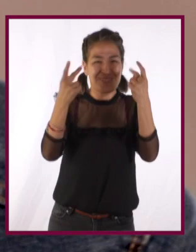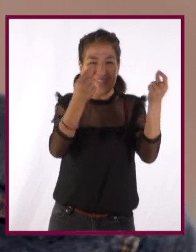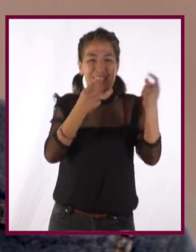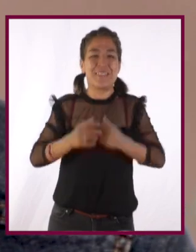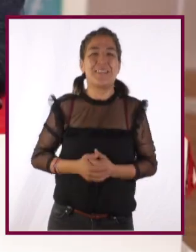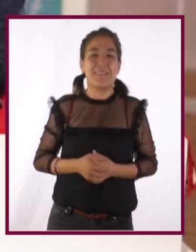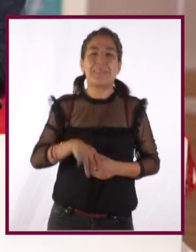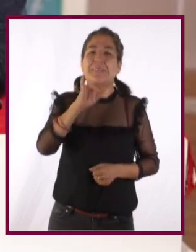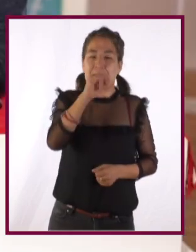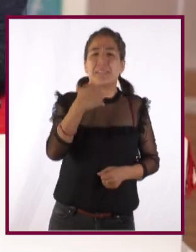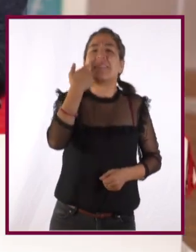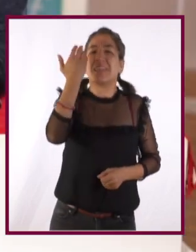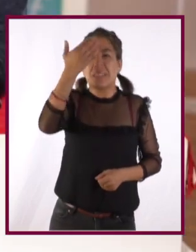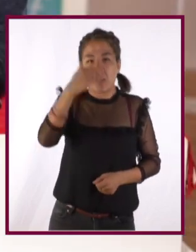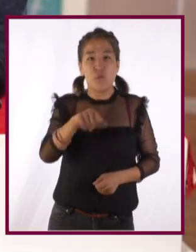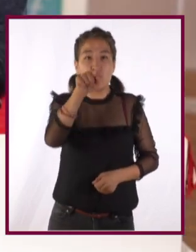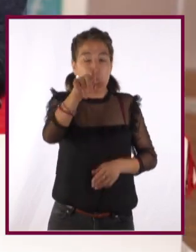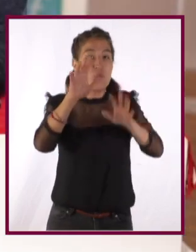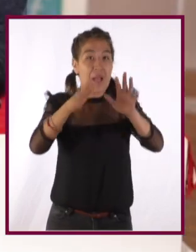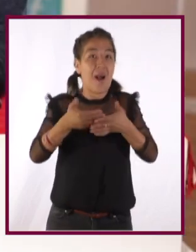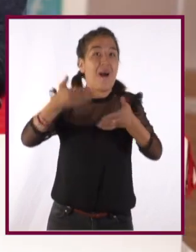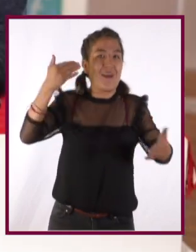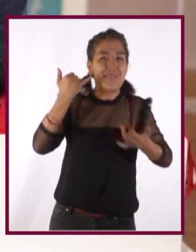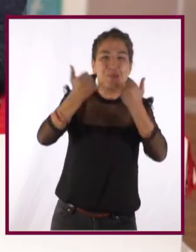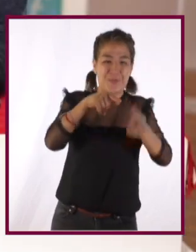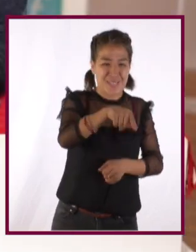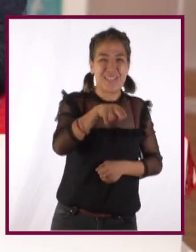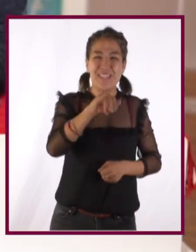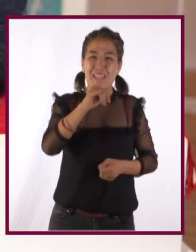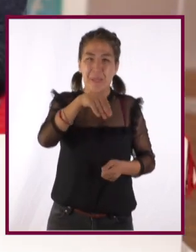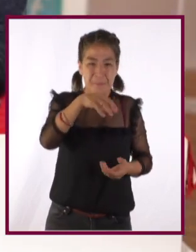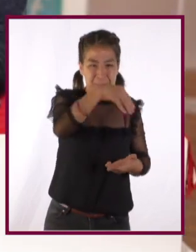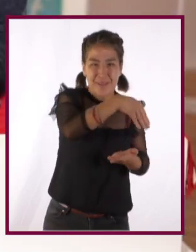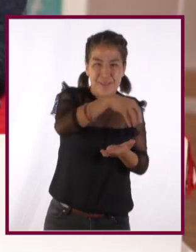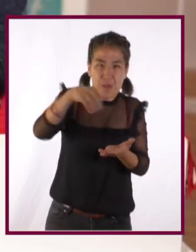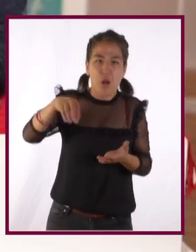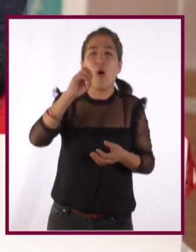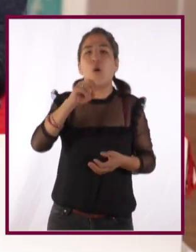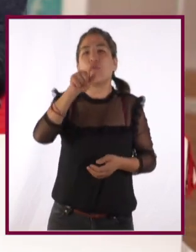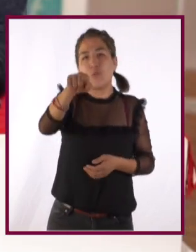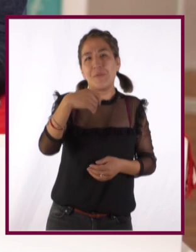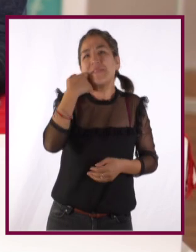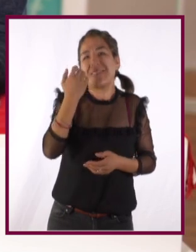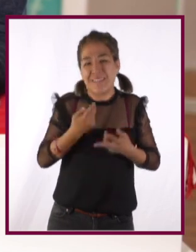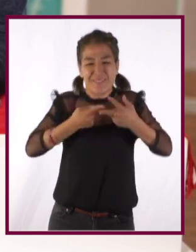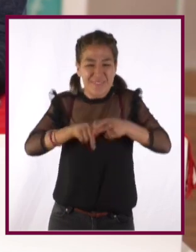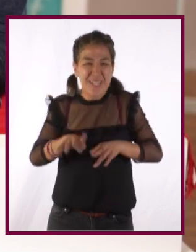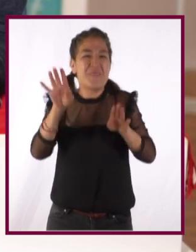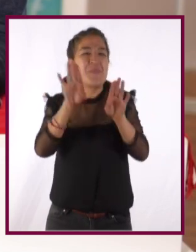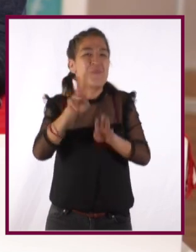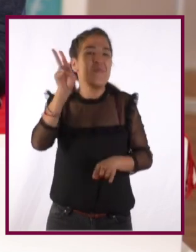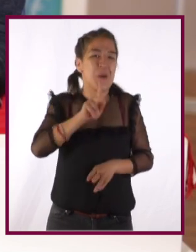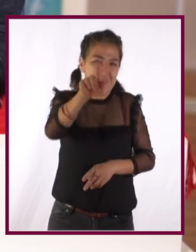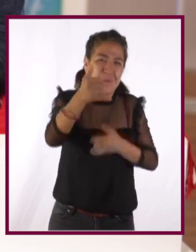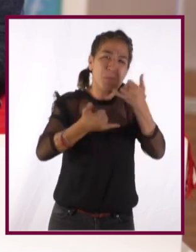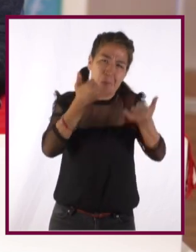ejercitar el cerebro. Queremos saber si ya jugaban NIM o si ahora comenzarán a hacerlo. Pueden compartirnos sus